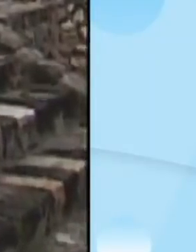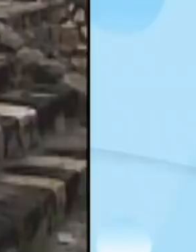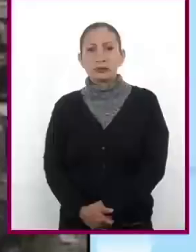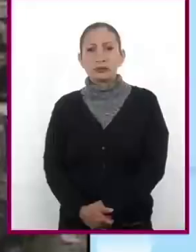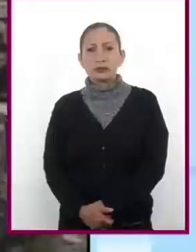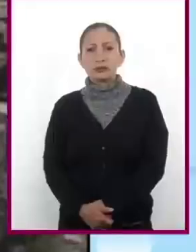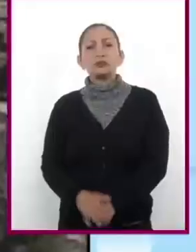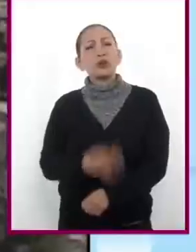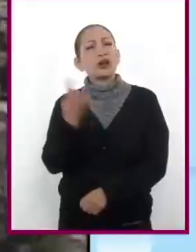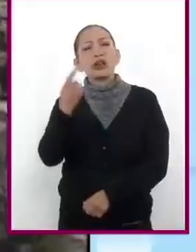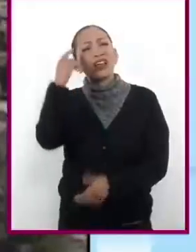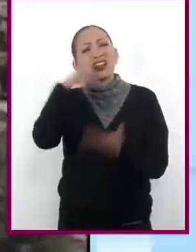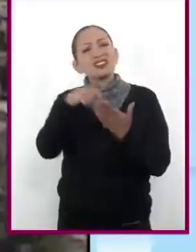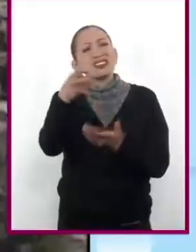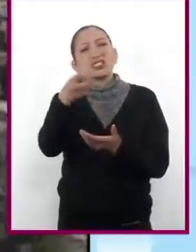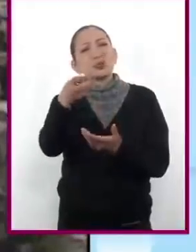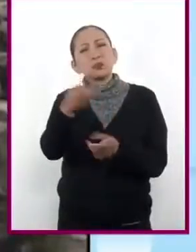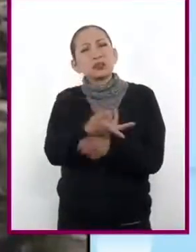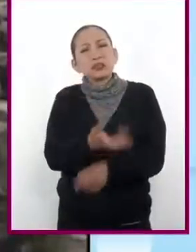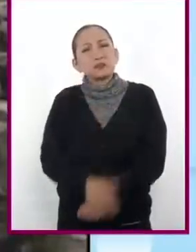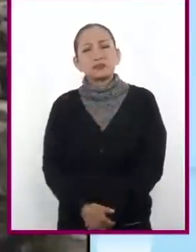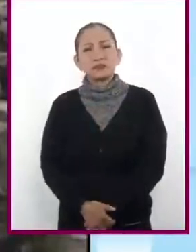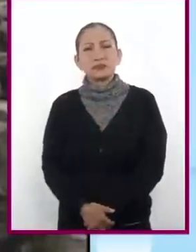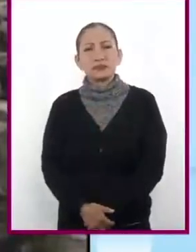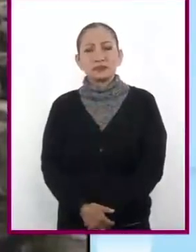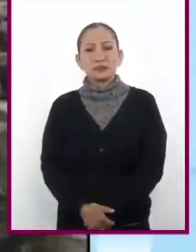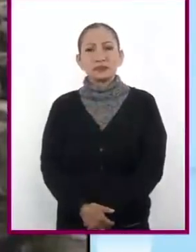¿Por qué crees que sea así?